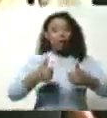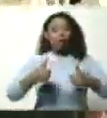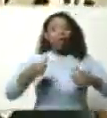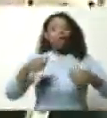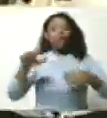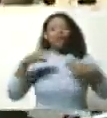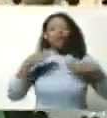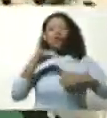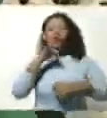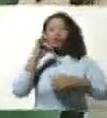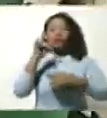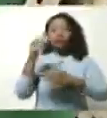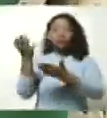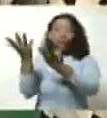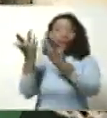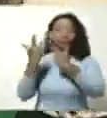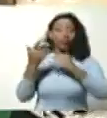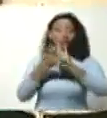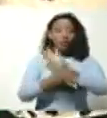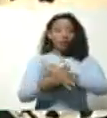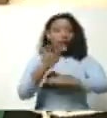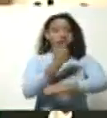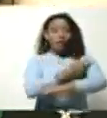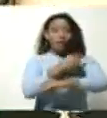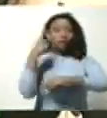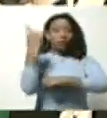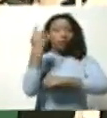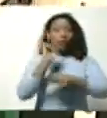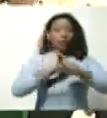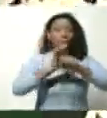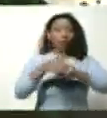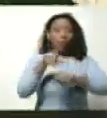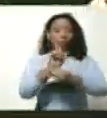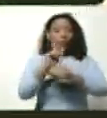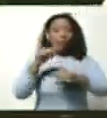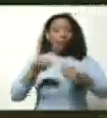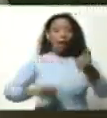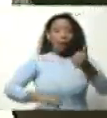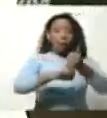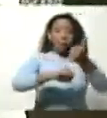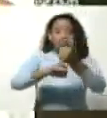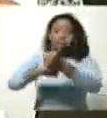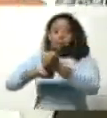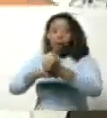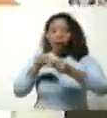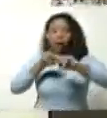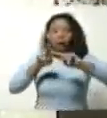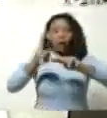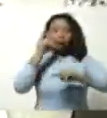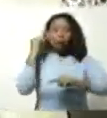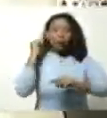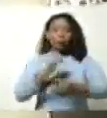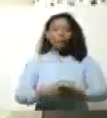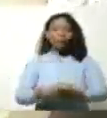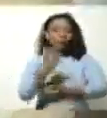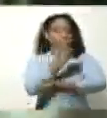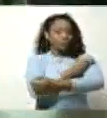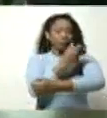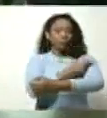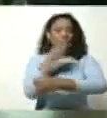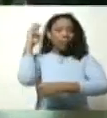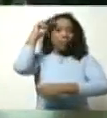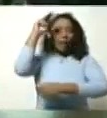informe de todas estas vacunas, no solamente del COVID-19 para el refuerzo a los niños, a las niñas, a los